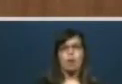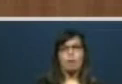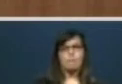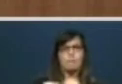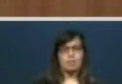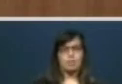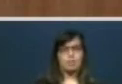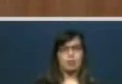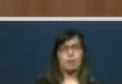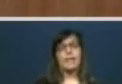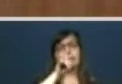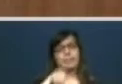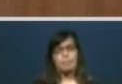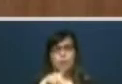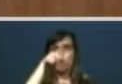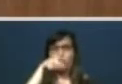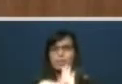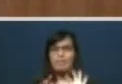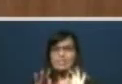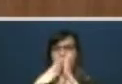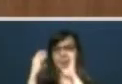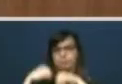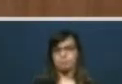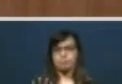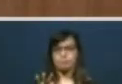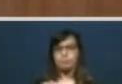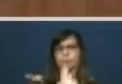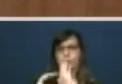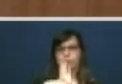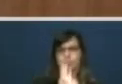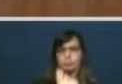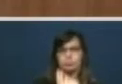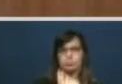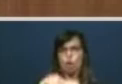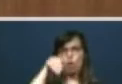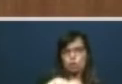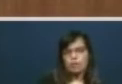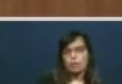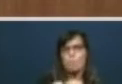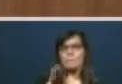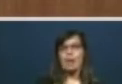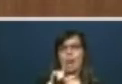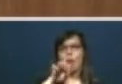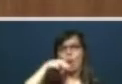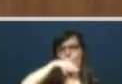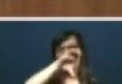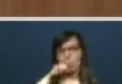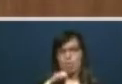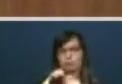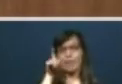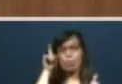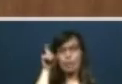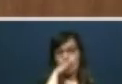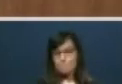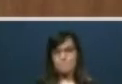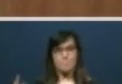y así mismo acabamos de aprobar la normativa que establece el currículo y regula la implementación y desarrollo del al 11 en la educación primaria